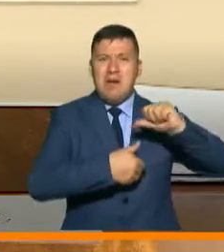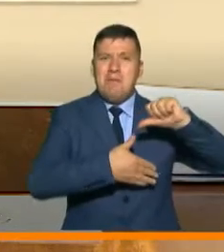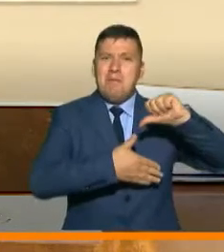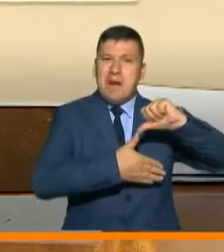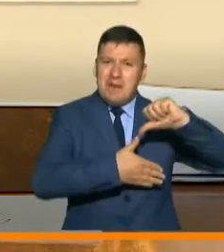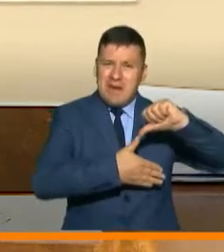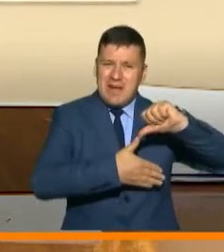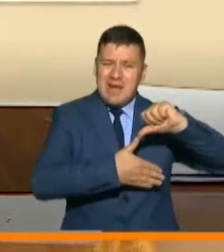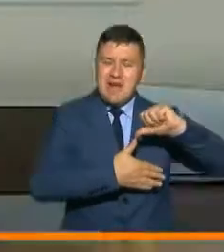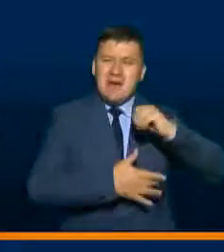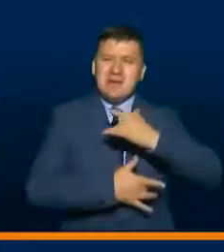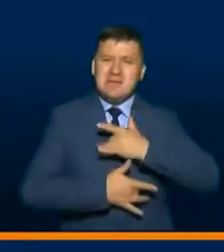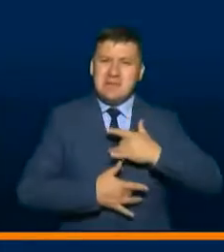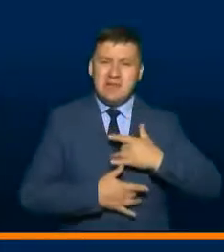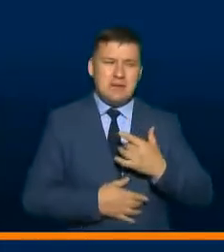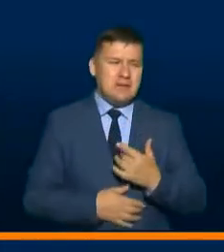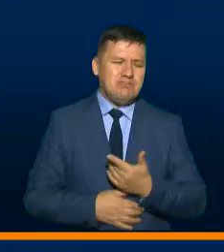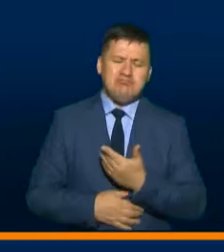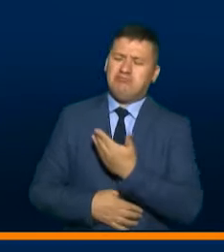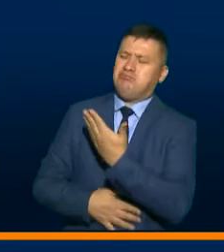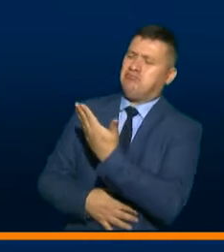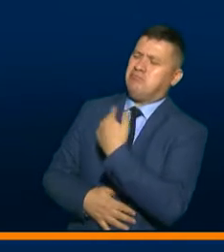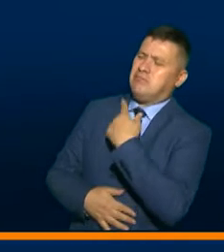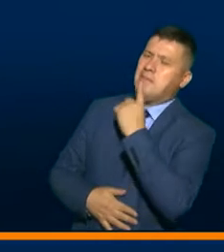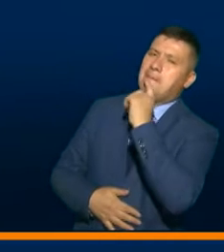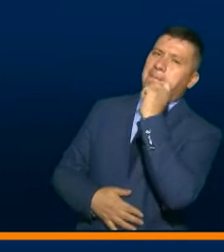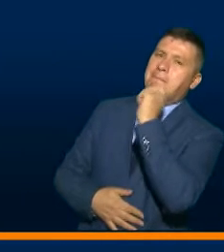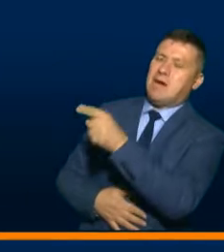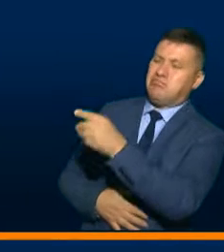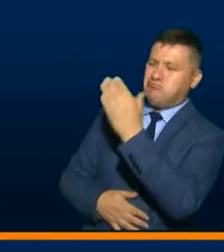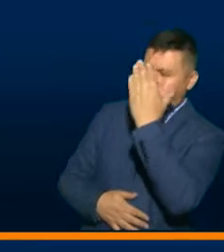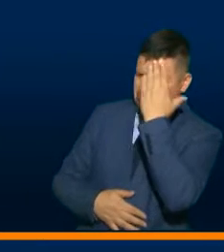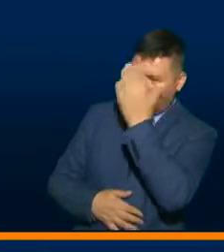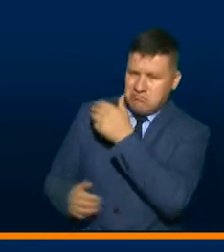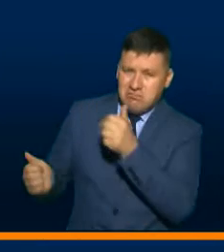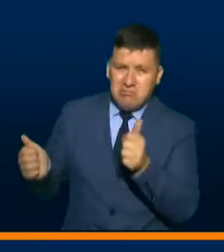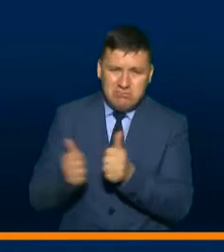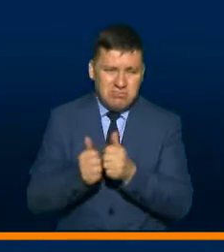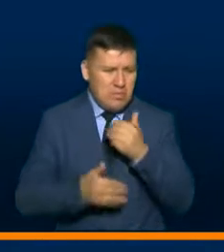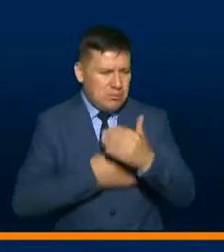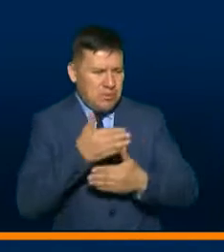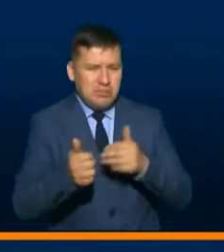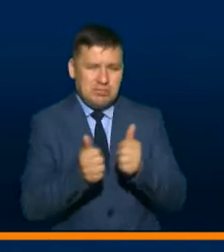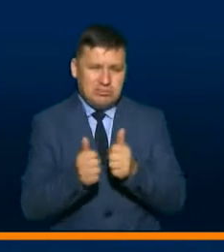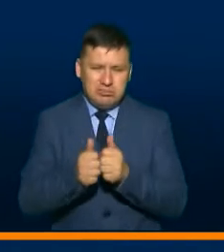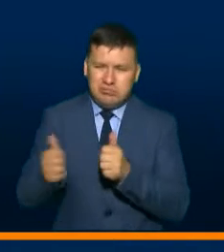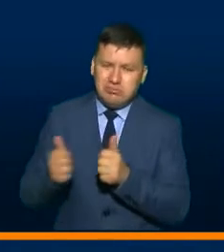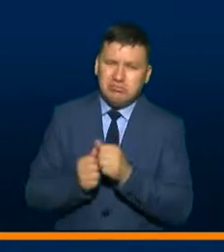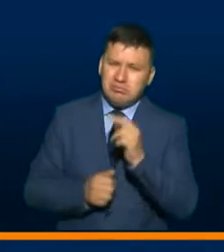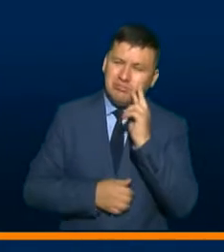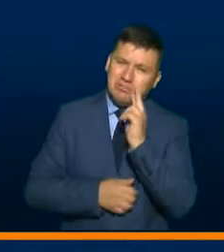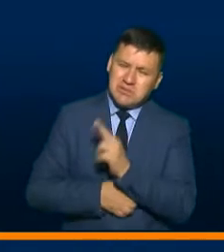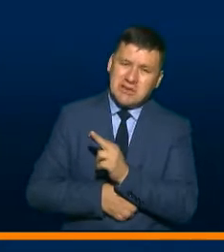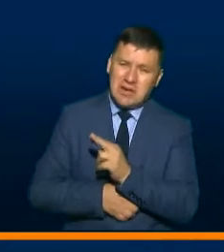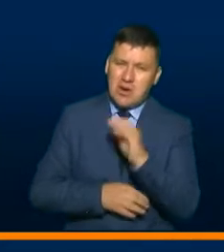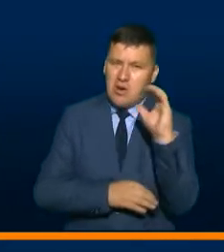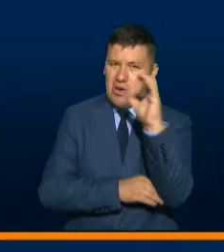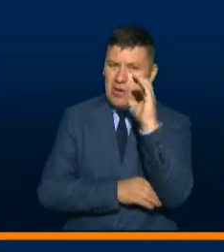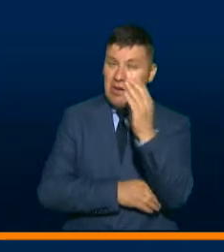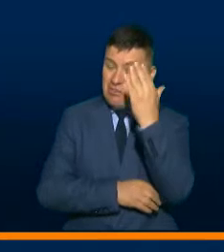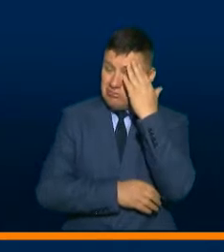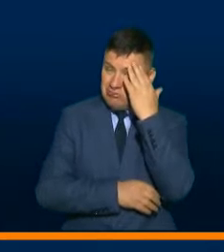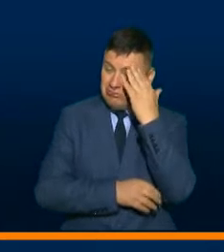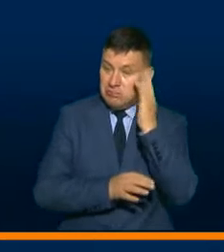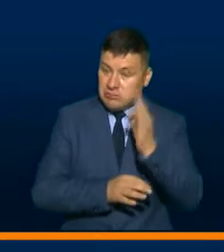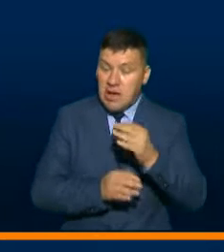salud y doctor jarbas mi mi pregunta es bueno usted nos ha acompañado en todo este proceso vieron como colombia estaba